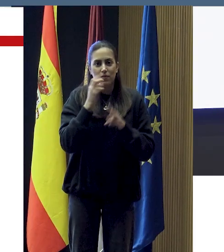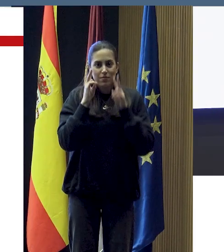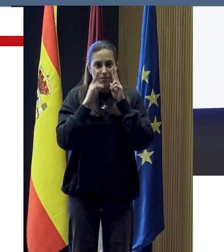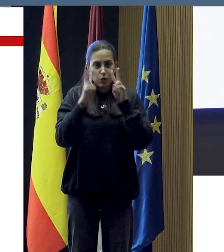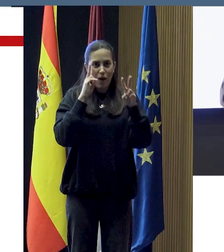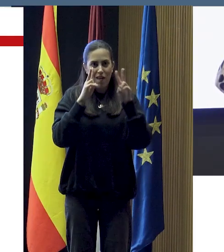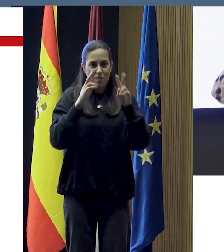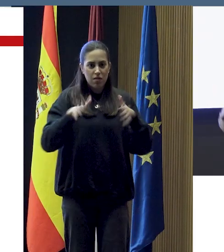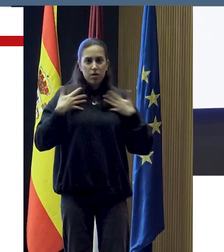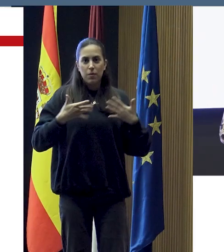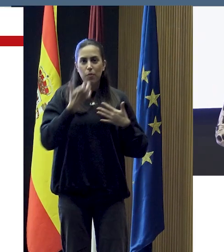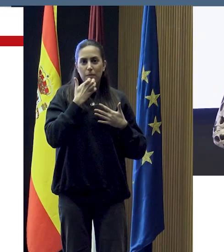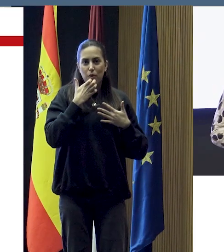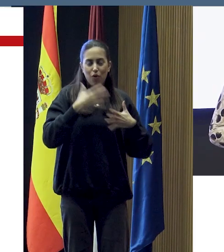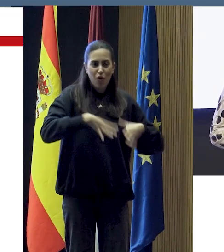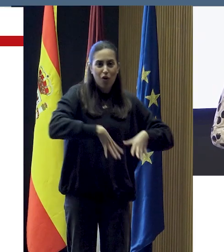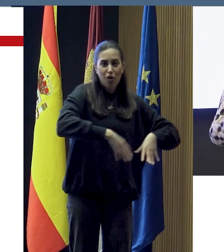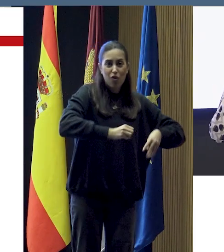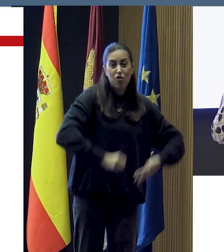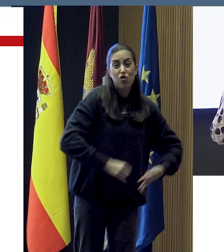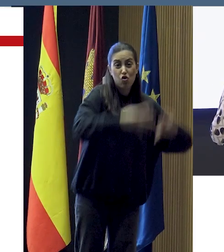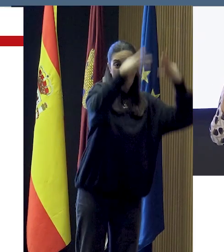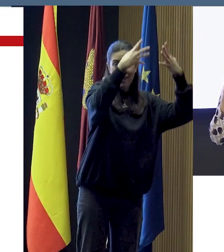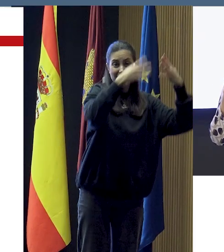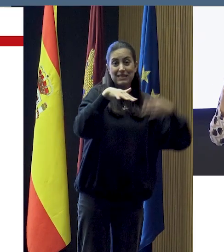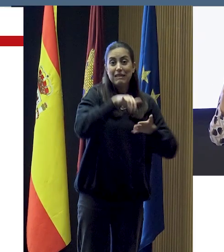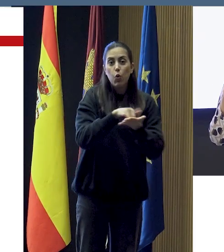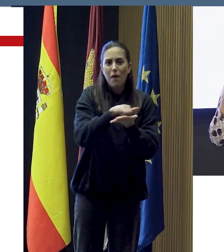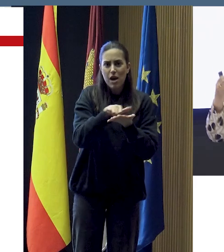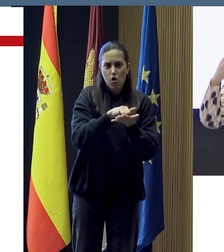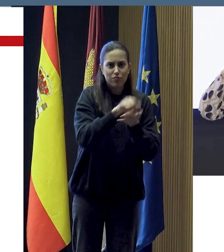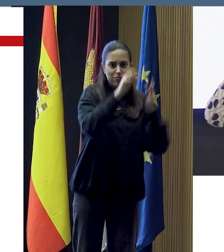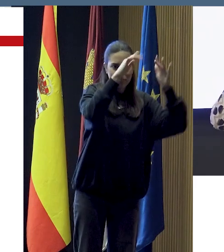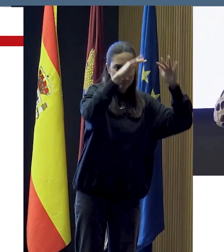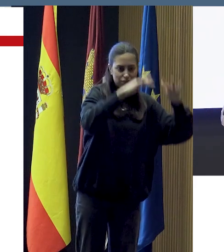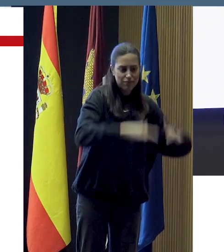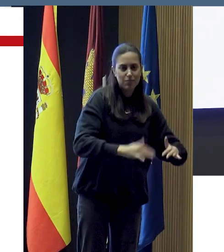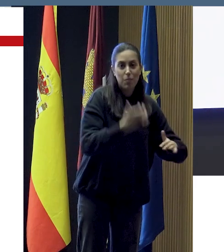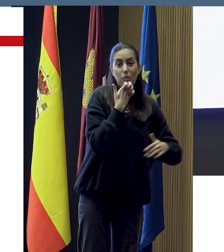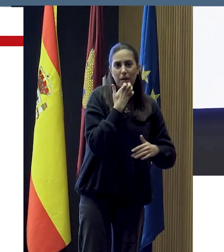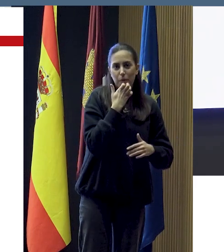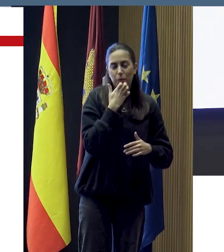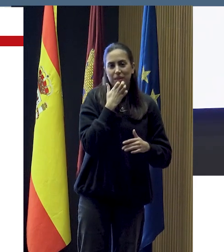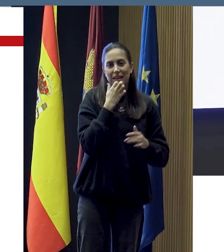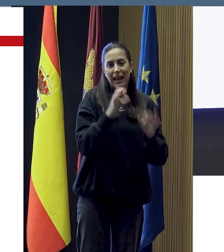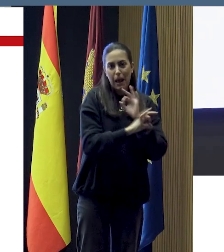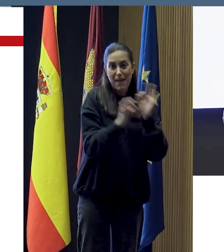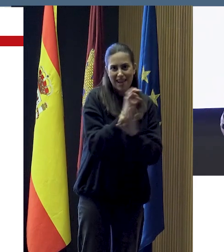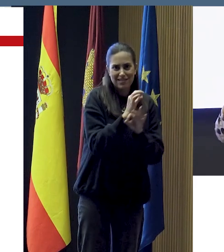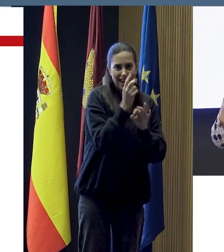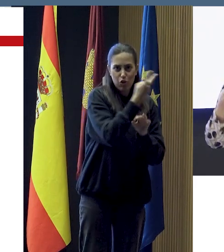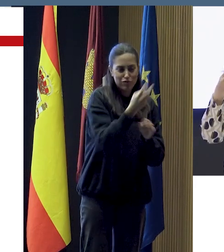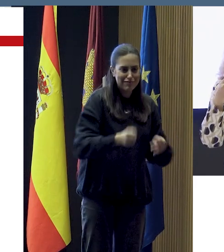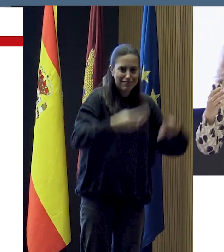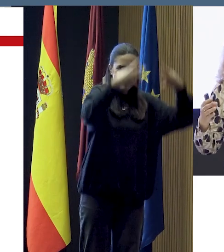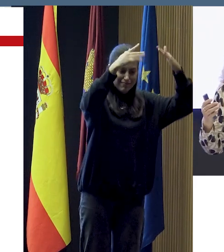torres, cuando se cayeron las torres de Nueva York, que no me va a salir, las gemelas, bueno, ahí falla